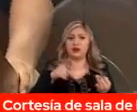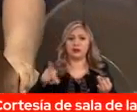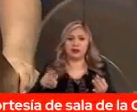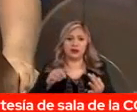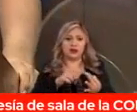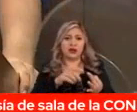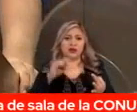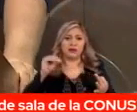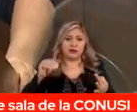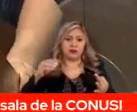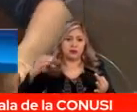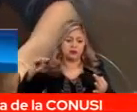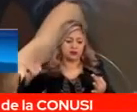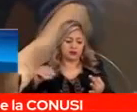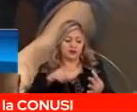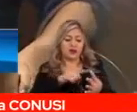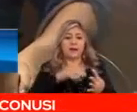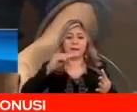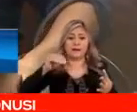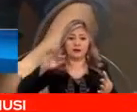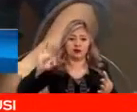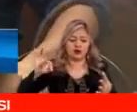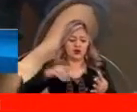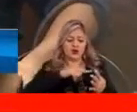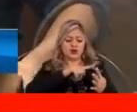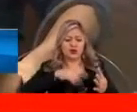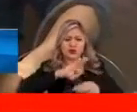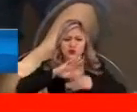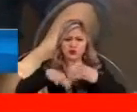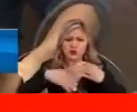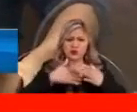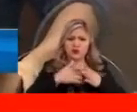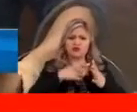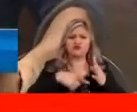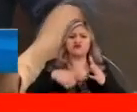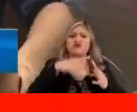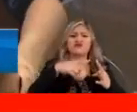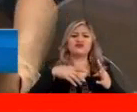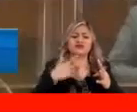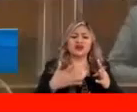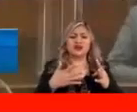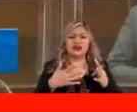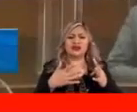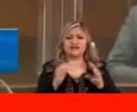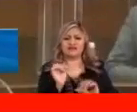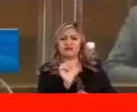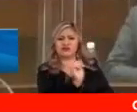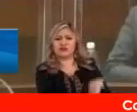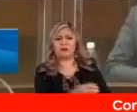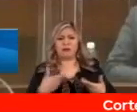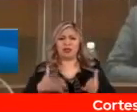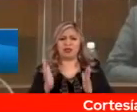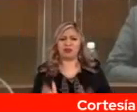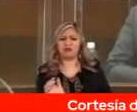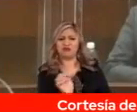Torrijos. Todas esas reformas han ido en contra del interés de la mayoría del pueblo panameño. Todas